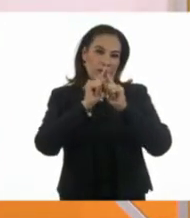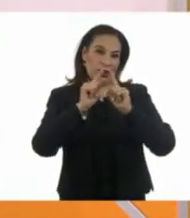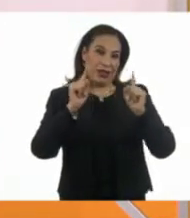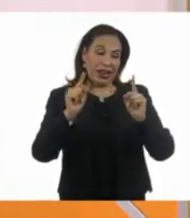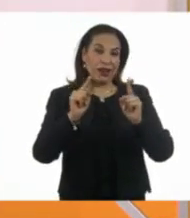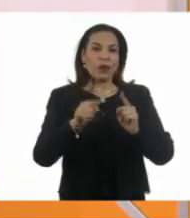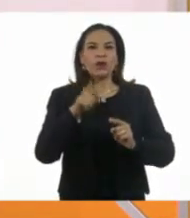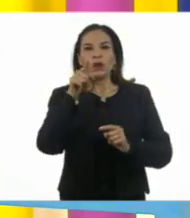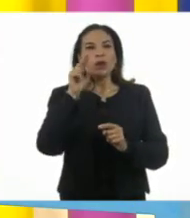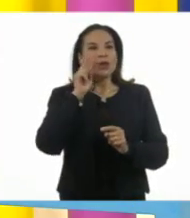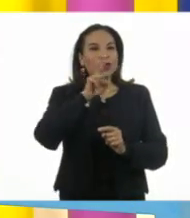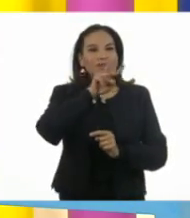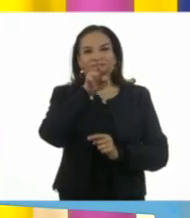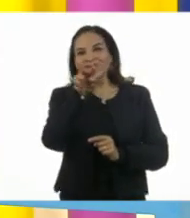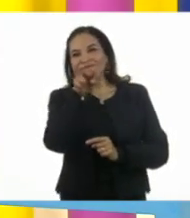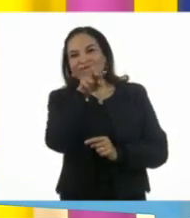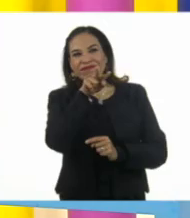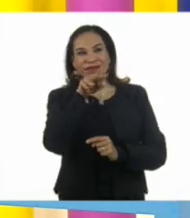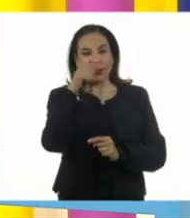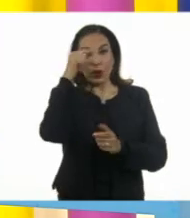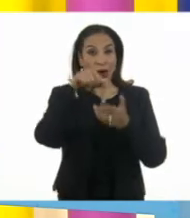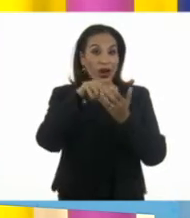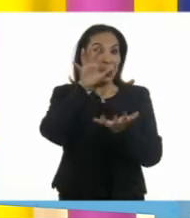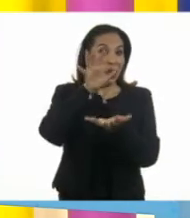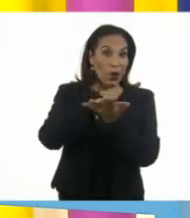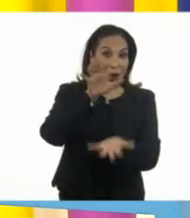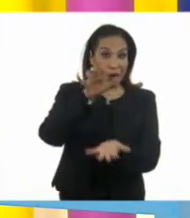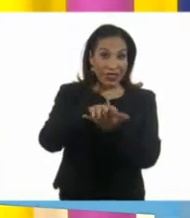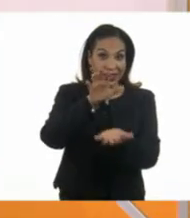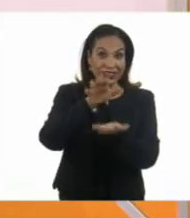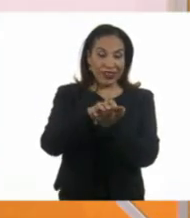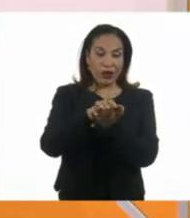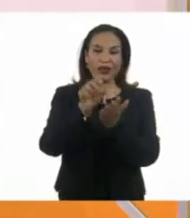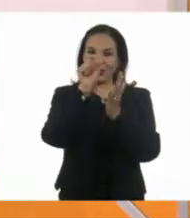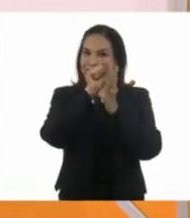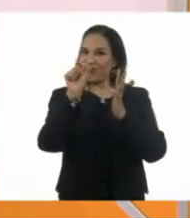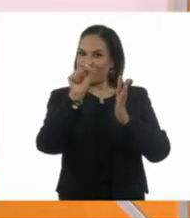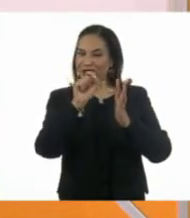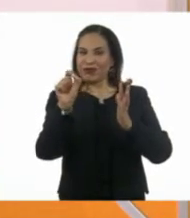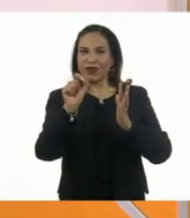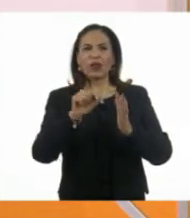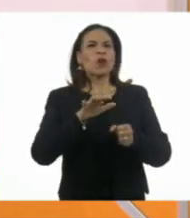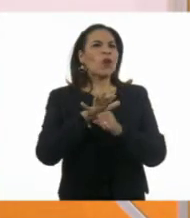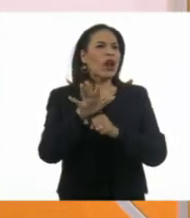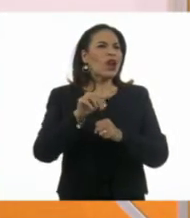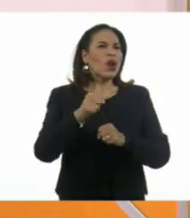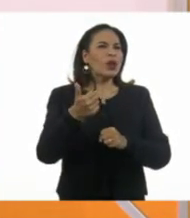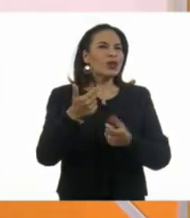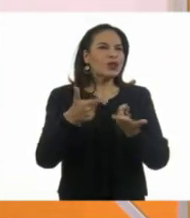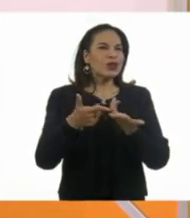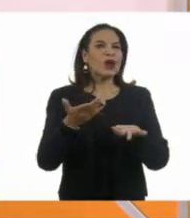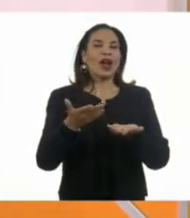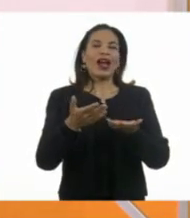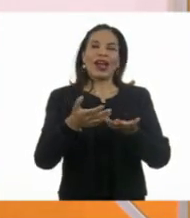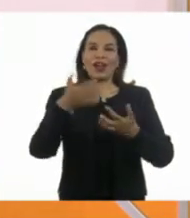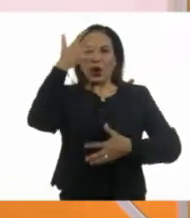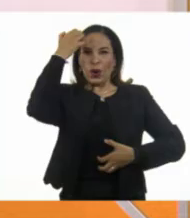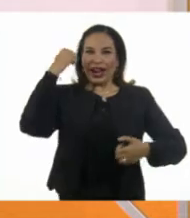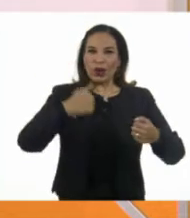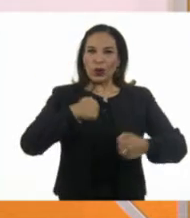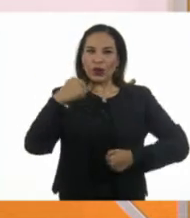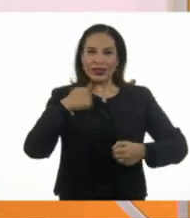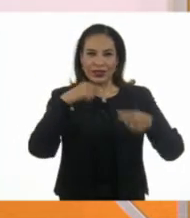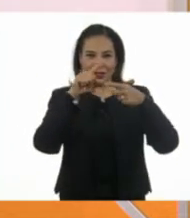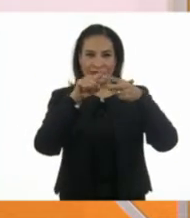En este caso, yo creo que es cocodrilo. Ok, lo voy a escribir. ¿Cuál otro? Orangután y